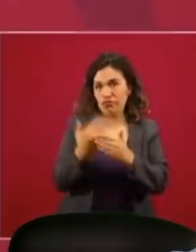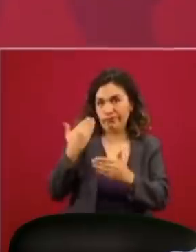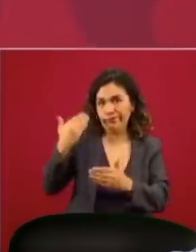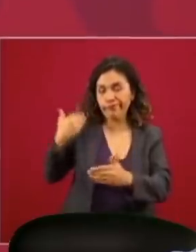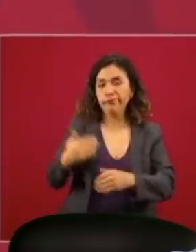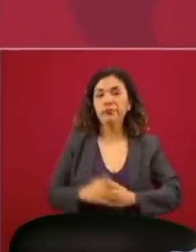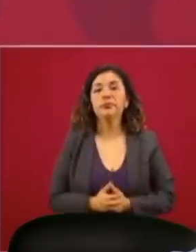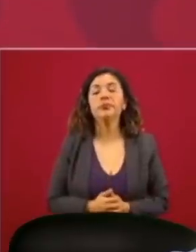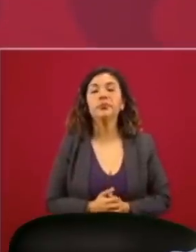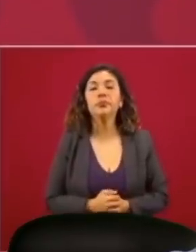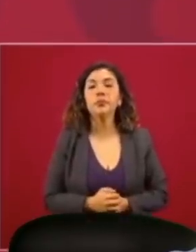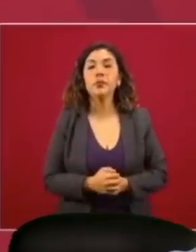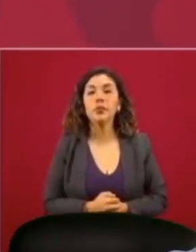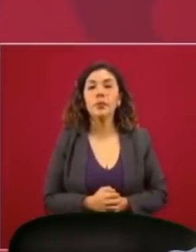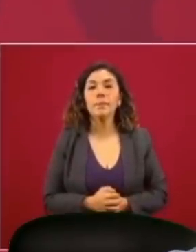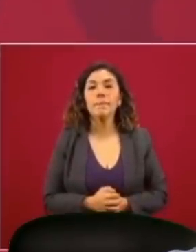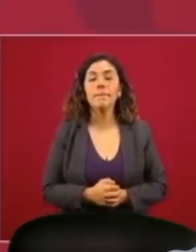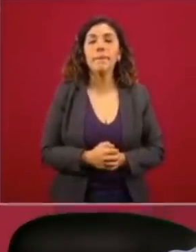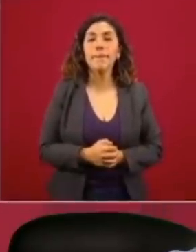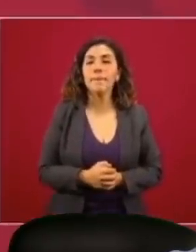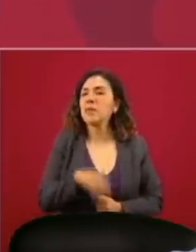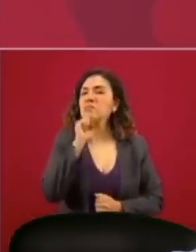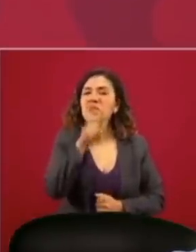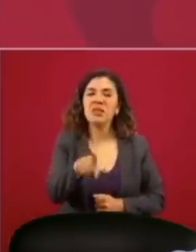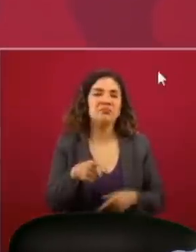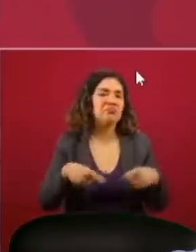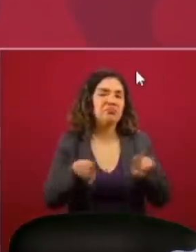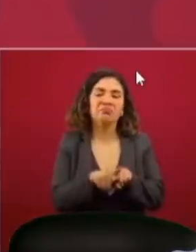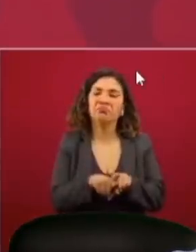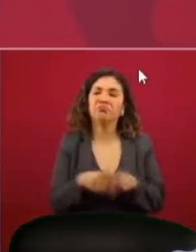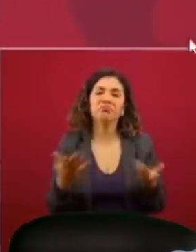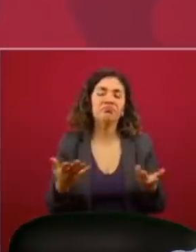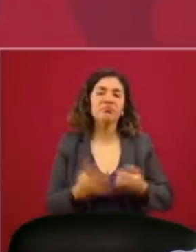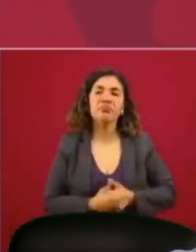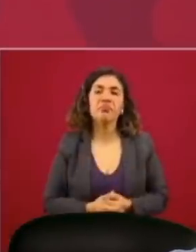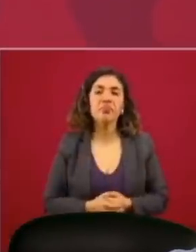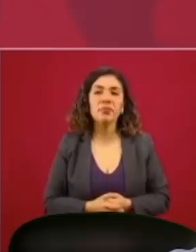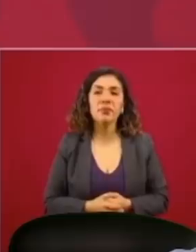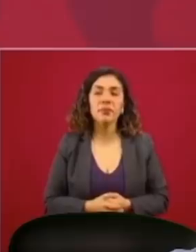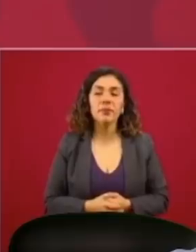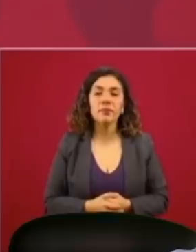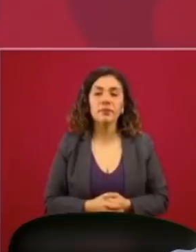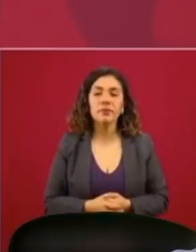de las dos administraciones pasadas,